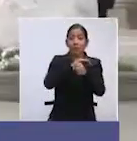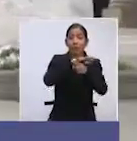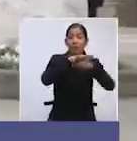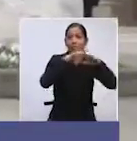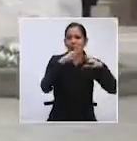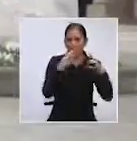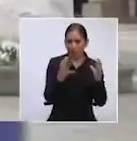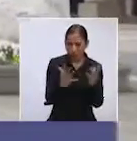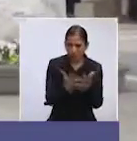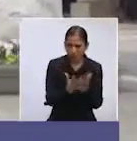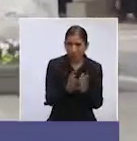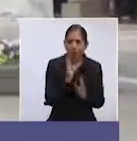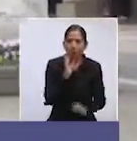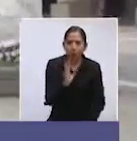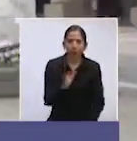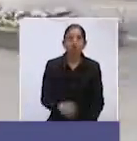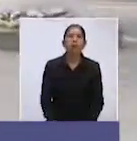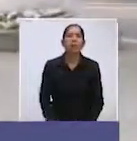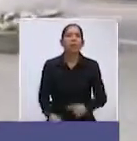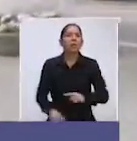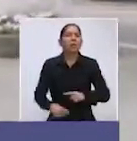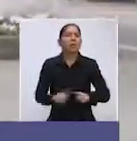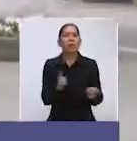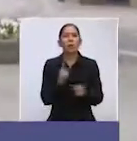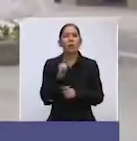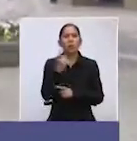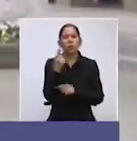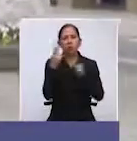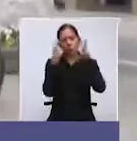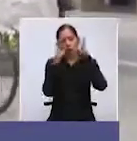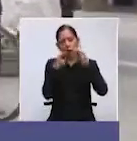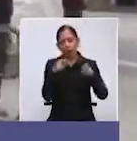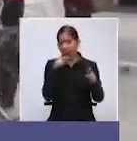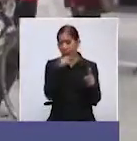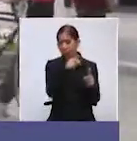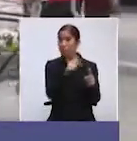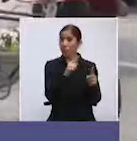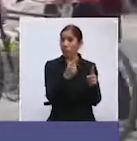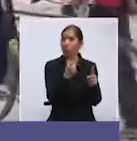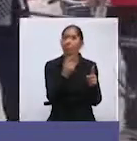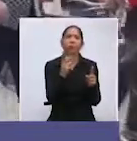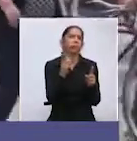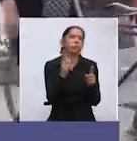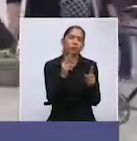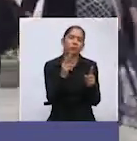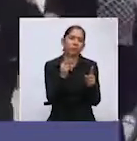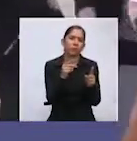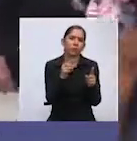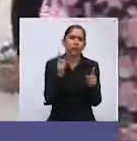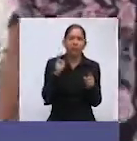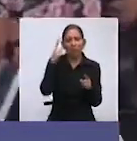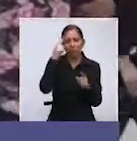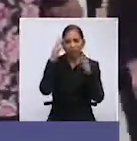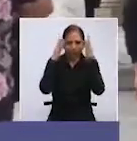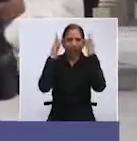el análisis solamente que tenemos que hacer para tomar decisiones